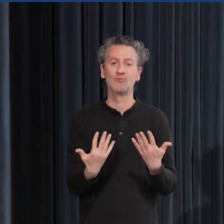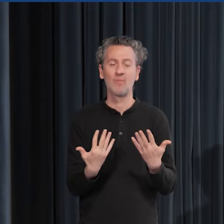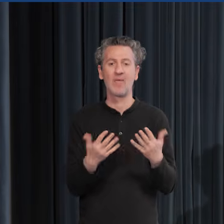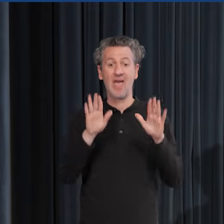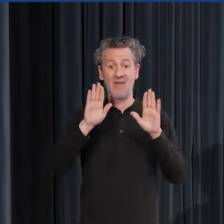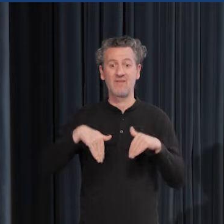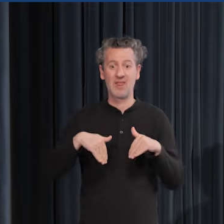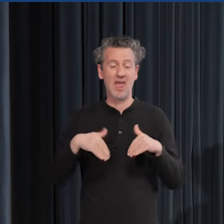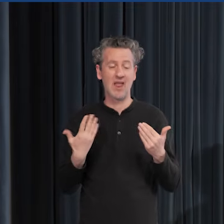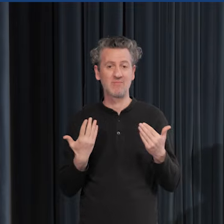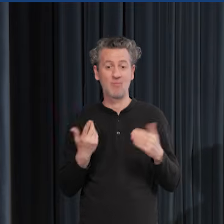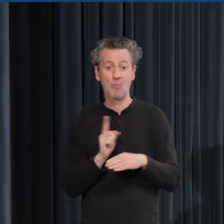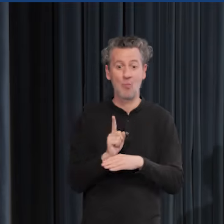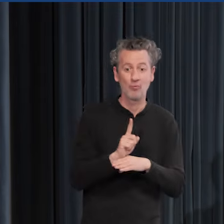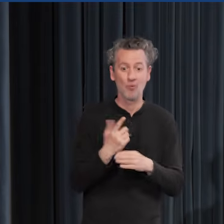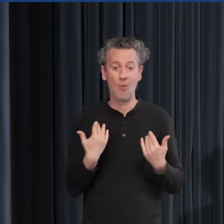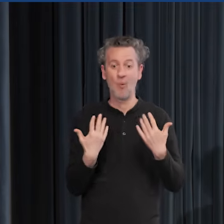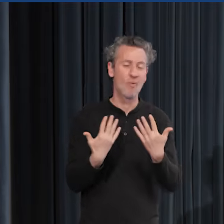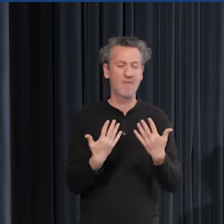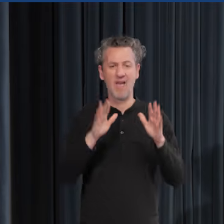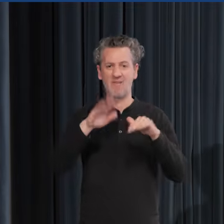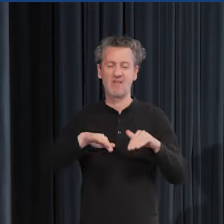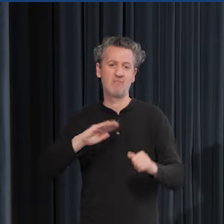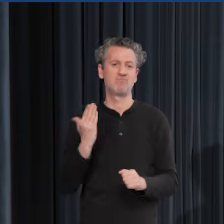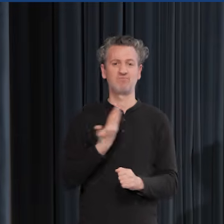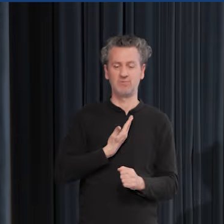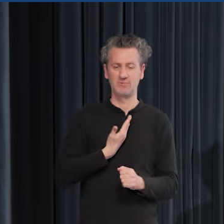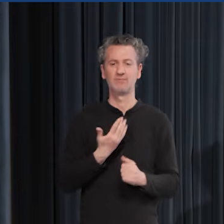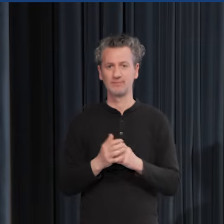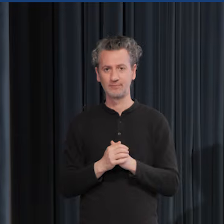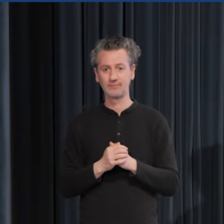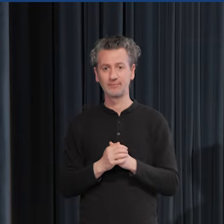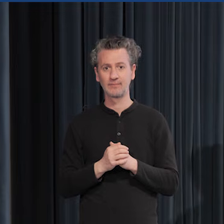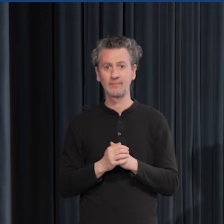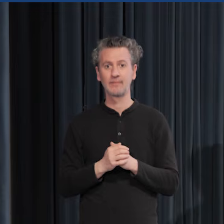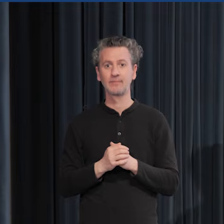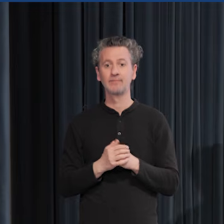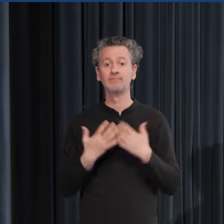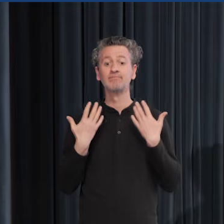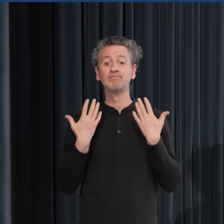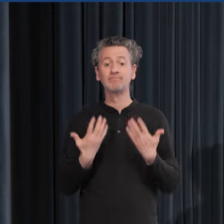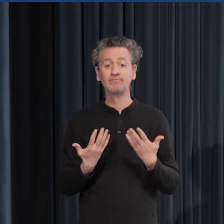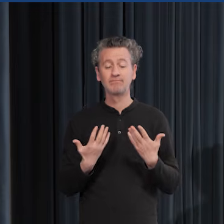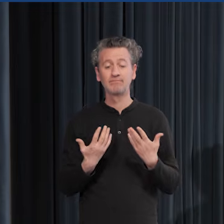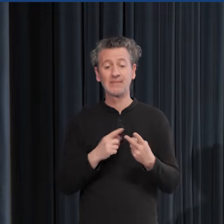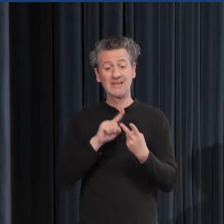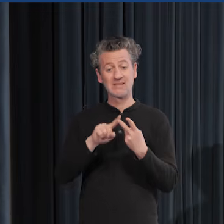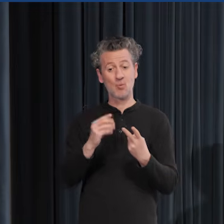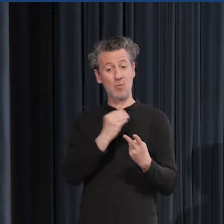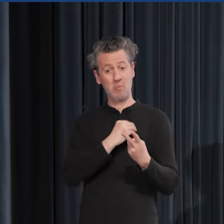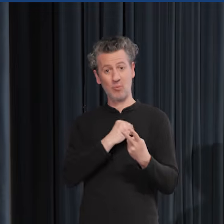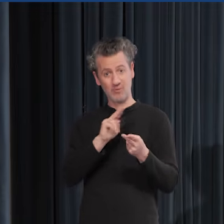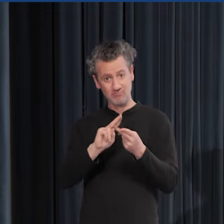sabemos, las prisas y la improvisación nunca son buenas consejeras. Respondiendo un poco a tu segunda